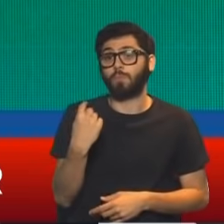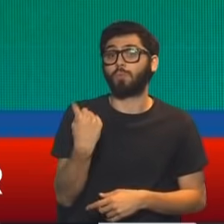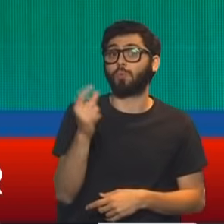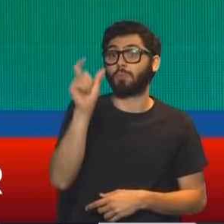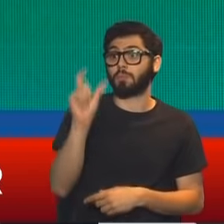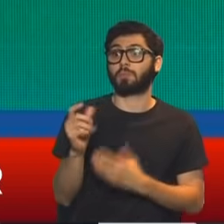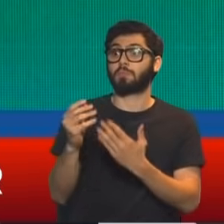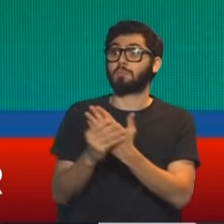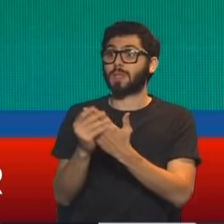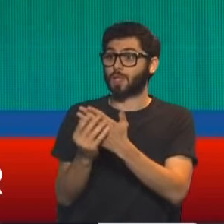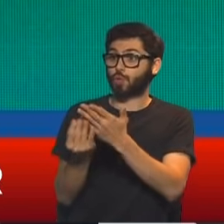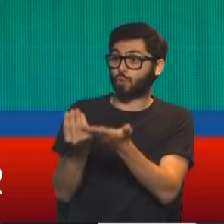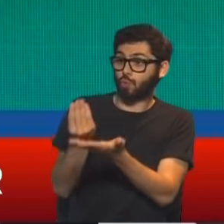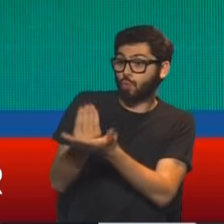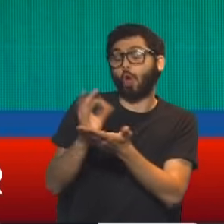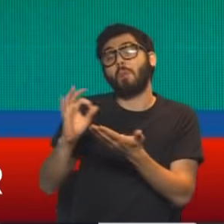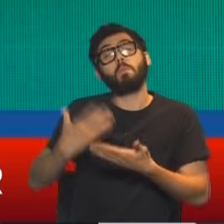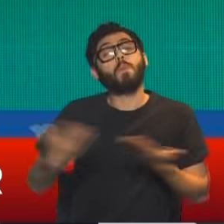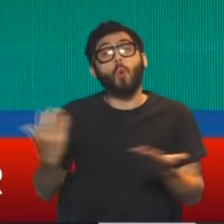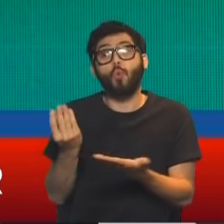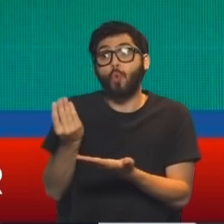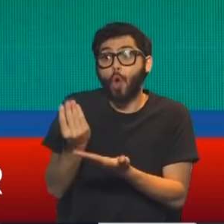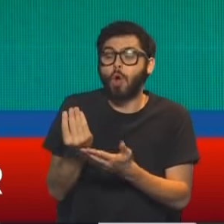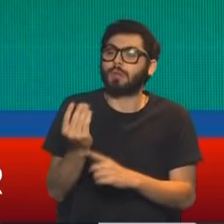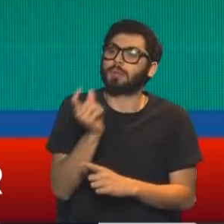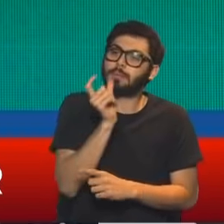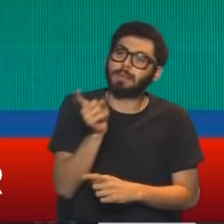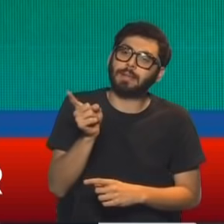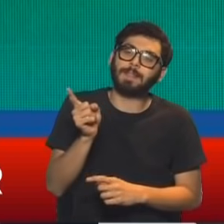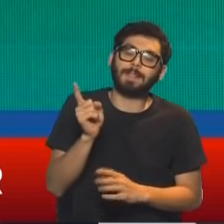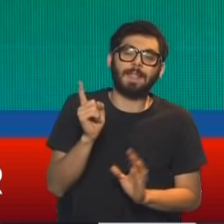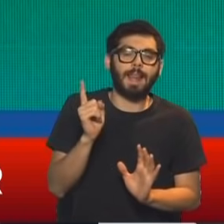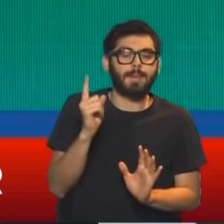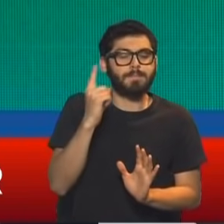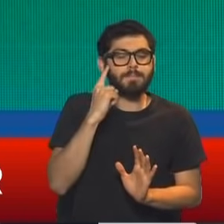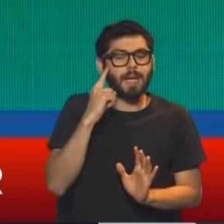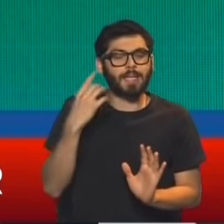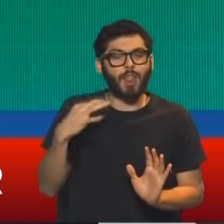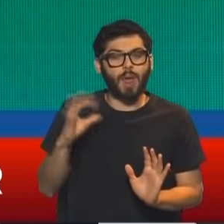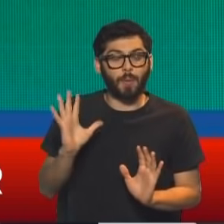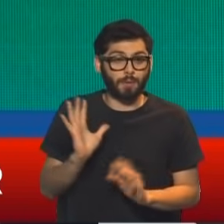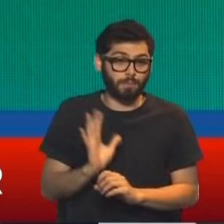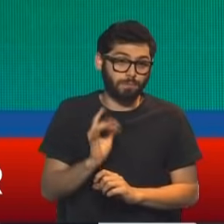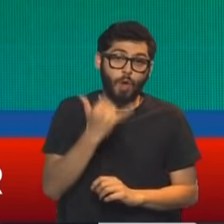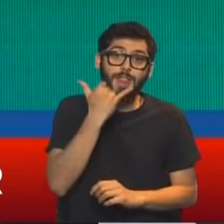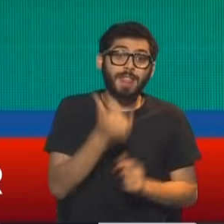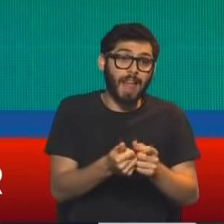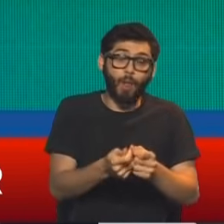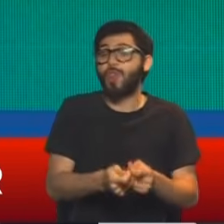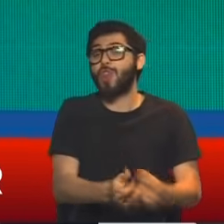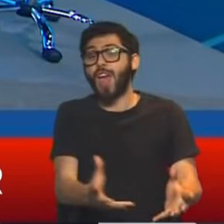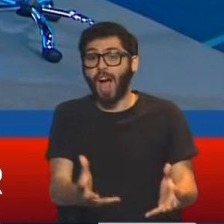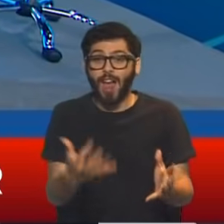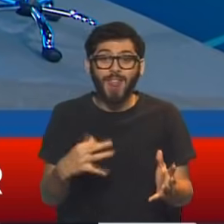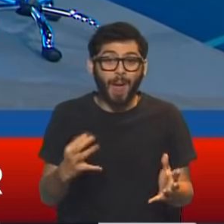de ministro o un rol en la función pública, tiene que repensar, obviamente, ¿no? La presencia... Pensé que ibas a decir, tiene que dejar el teléfono. Y iba más o